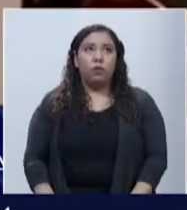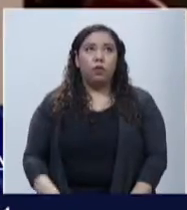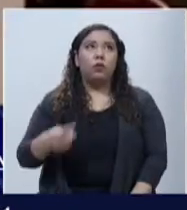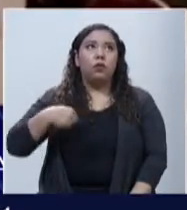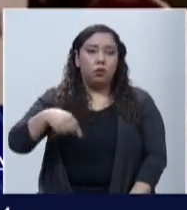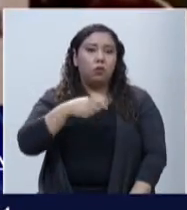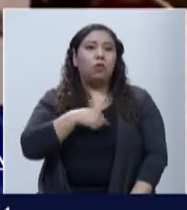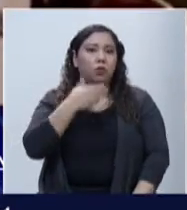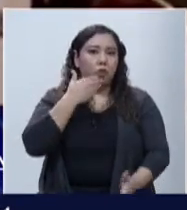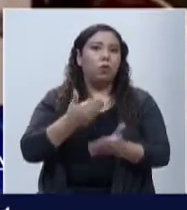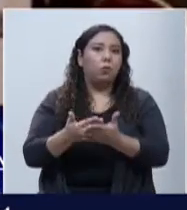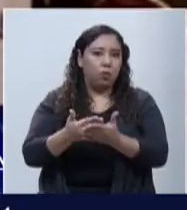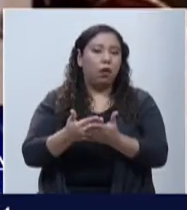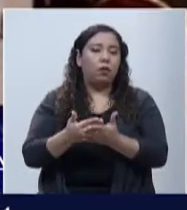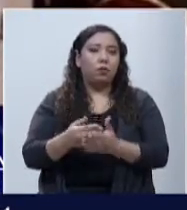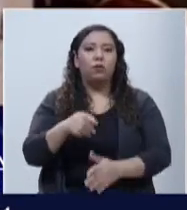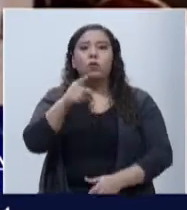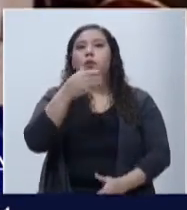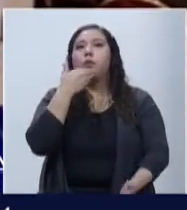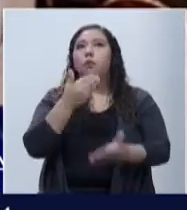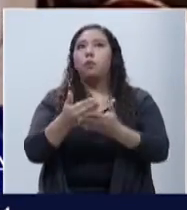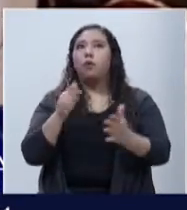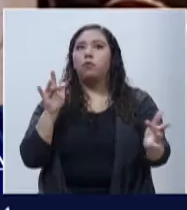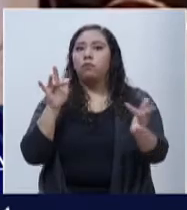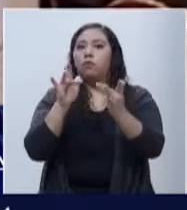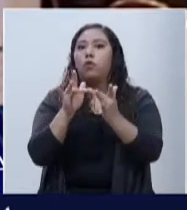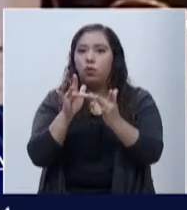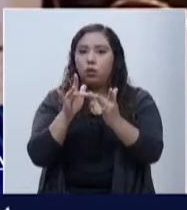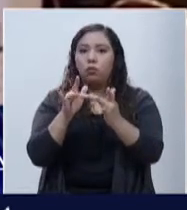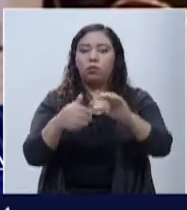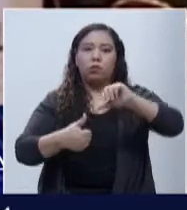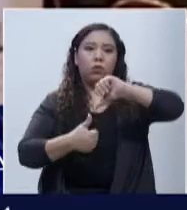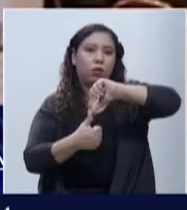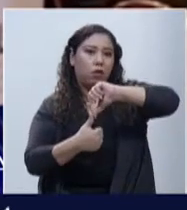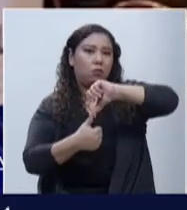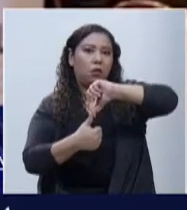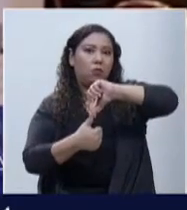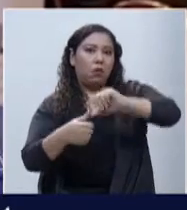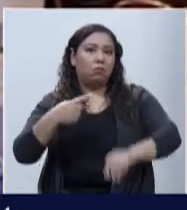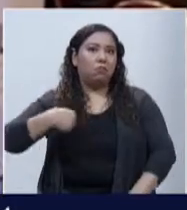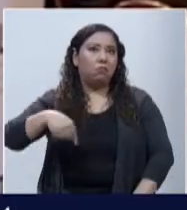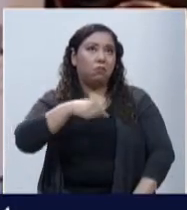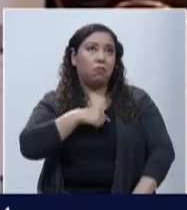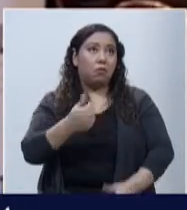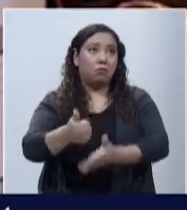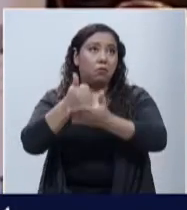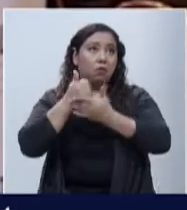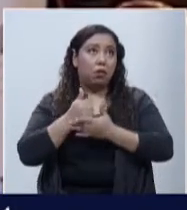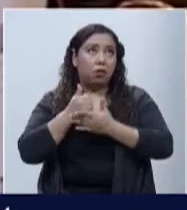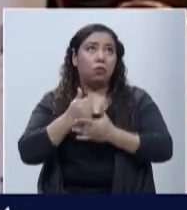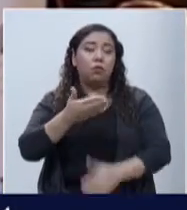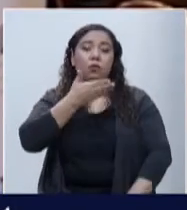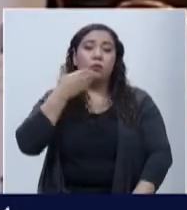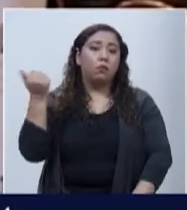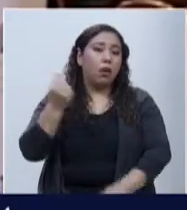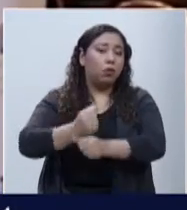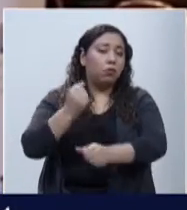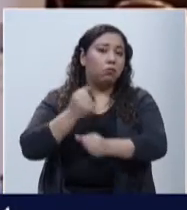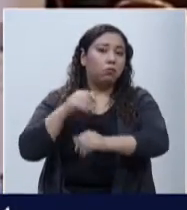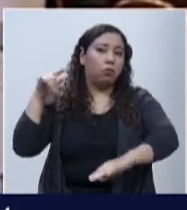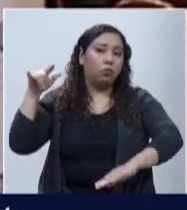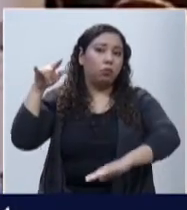cuenta y yo creo que va a ser un centro de conexiones en centroamérica que nos va a ayudar a dar un mejor servicio